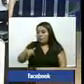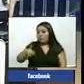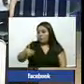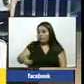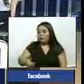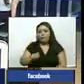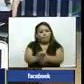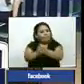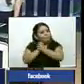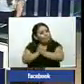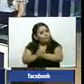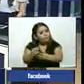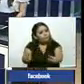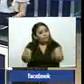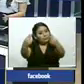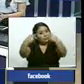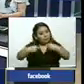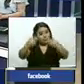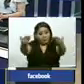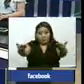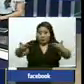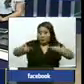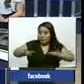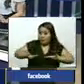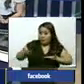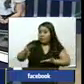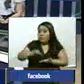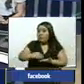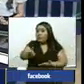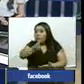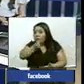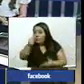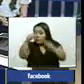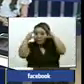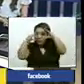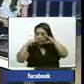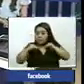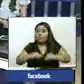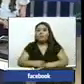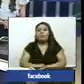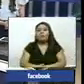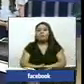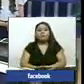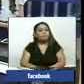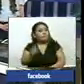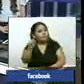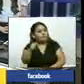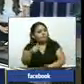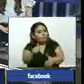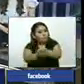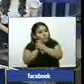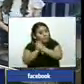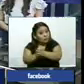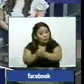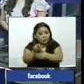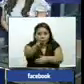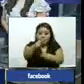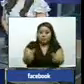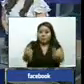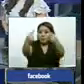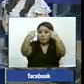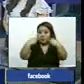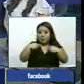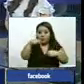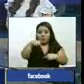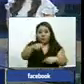2019. Qué gusto que nos acompañe. Bienvenidos a una nueva emisión estelar de Noticiero Hechos. Así es, un gusto que nos acompañe en esta